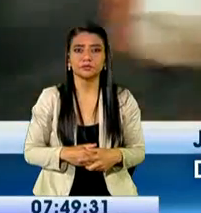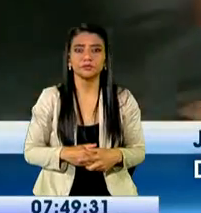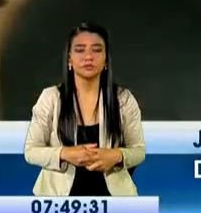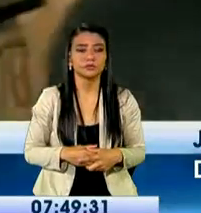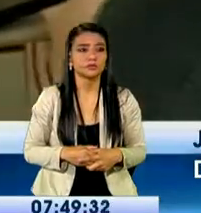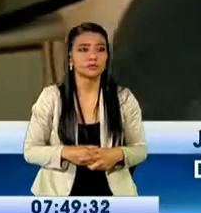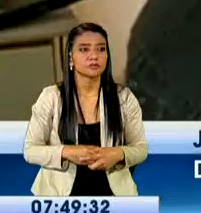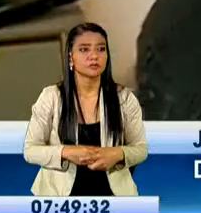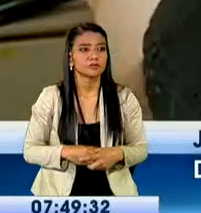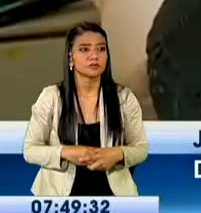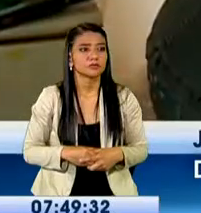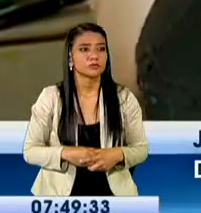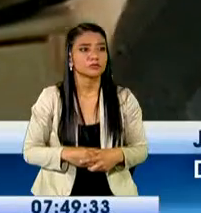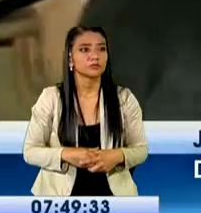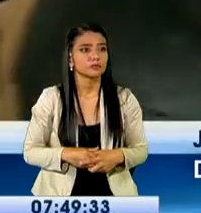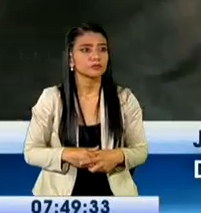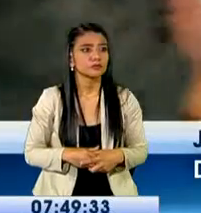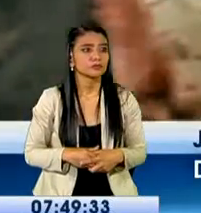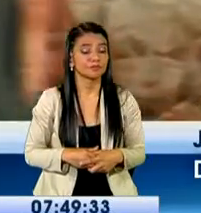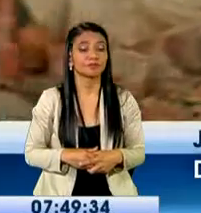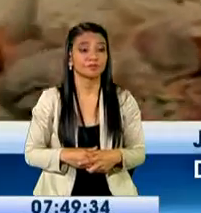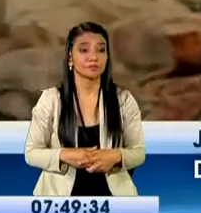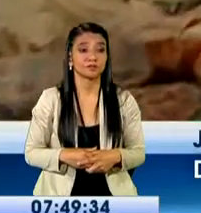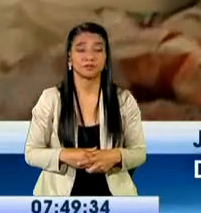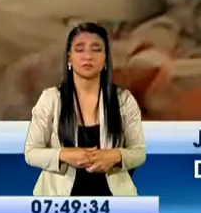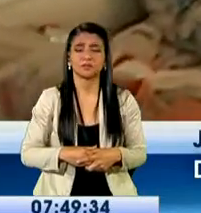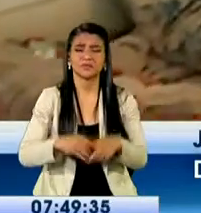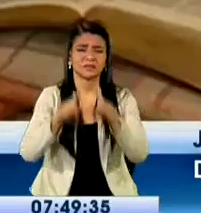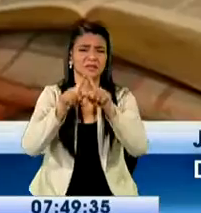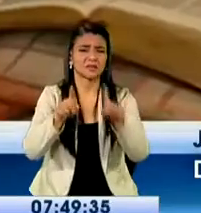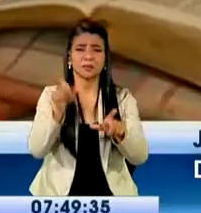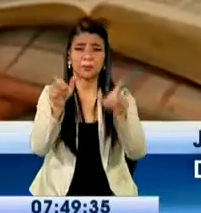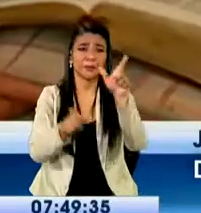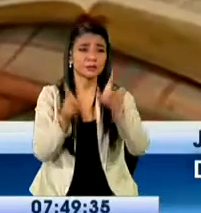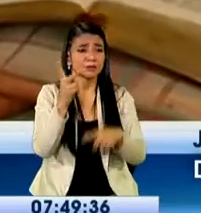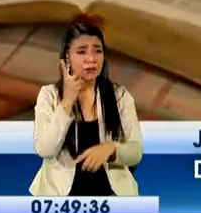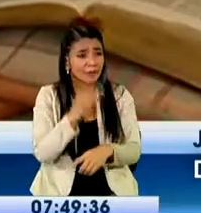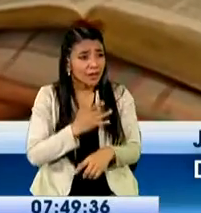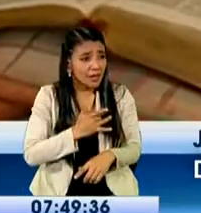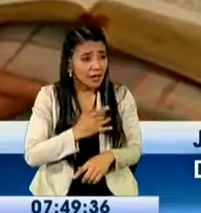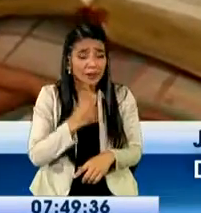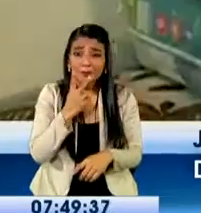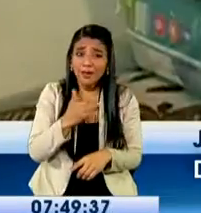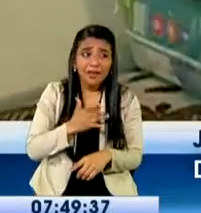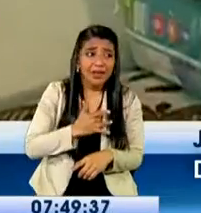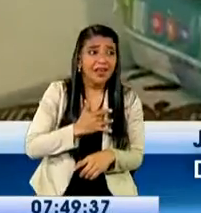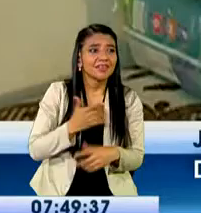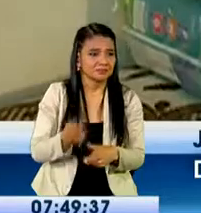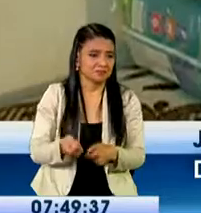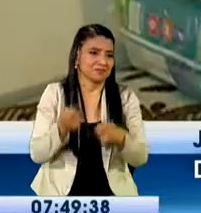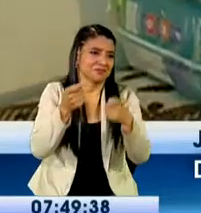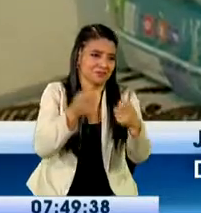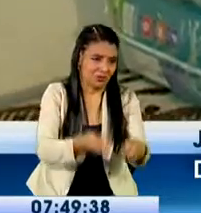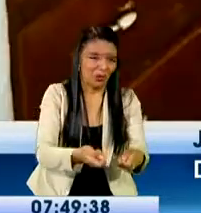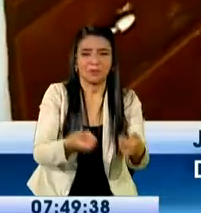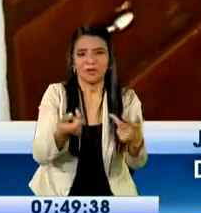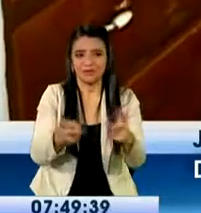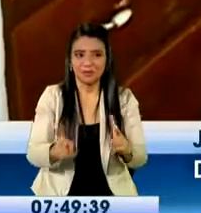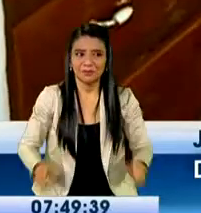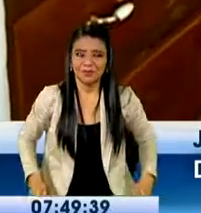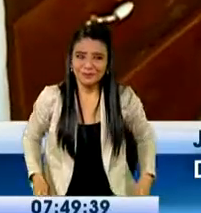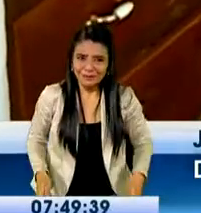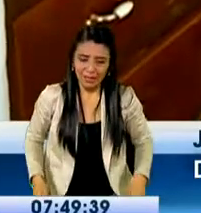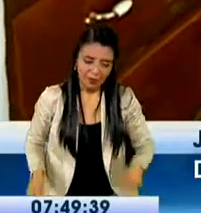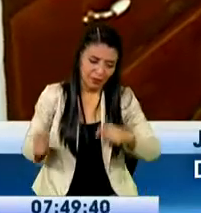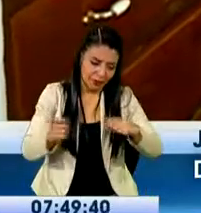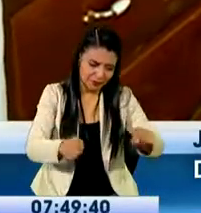Al presentar este caso, tocamos el corazón de más de una persona, quienes se hicieron presentes no solo económicamente, sino con una silla de ruedas y